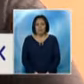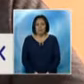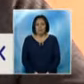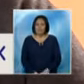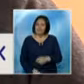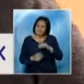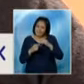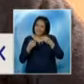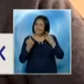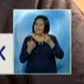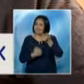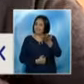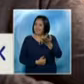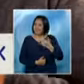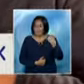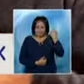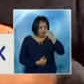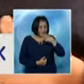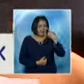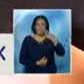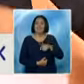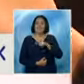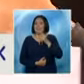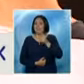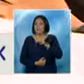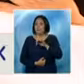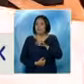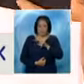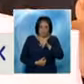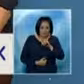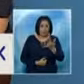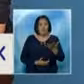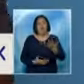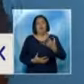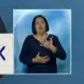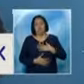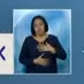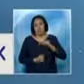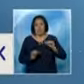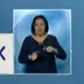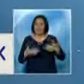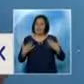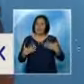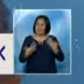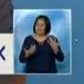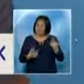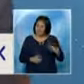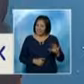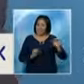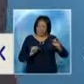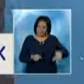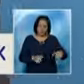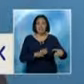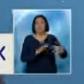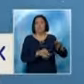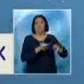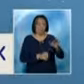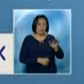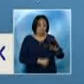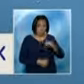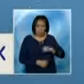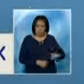Una sonrisa se dibuja en el rostro de Mirta. Por fin puede suspirar, pero de alegría. Siente que se hizo justicia para su